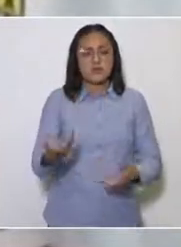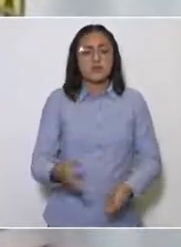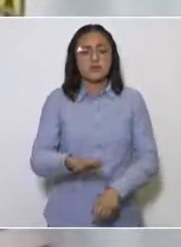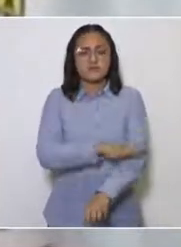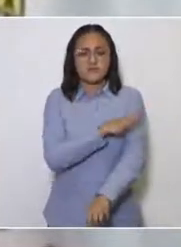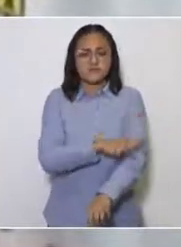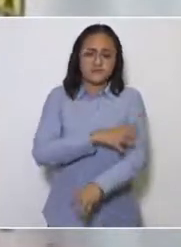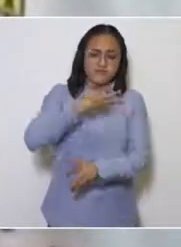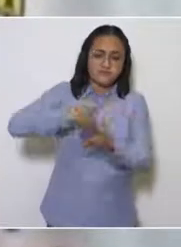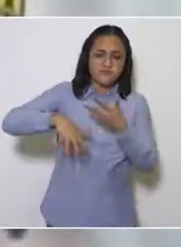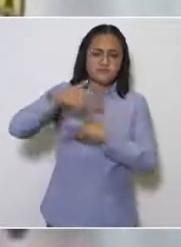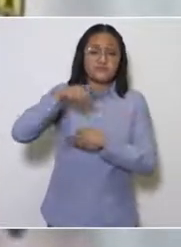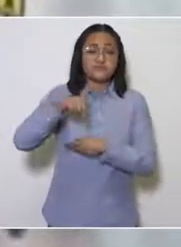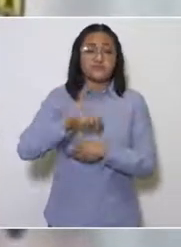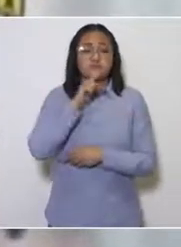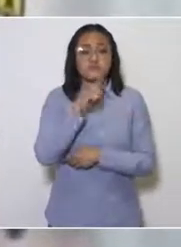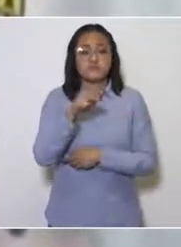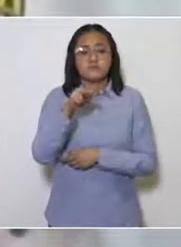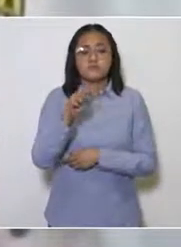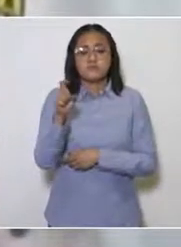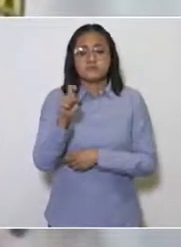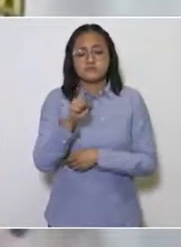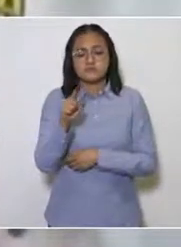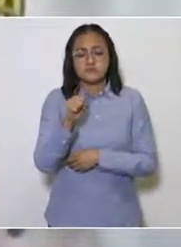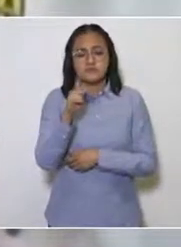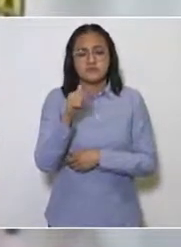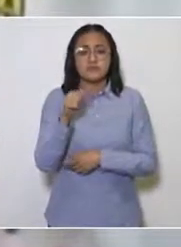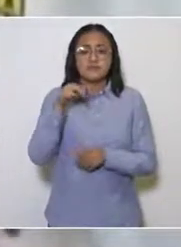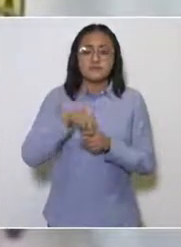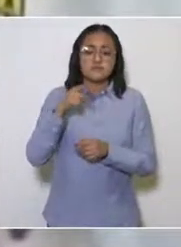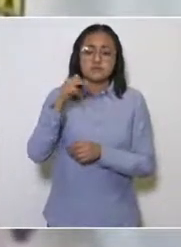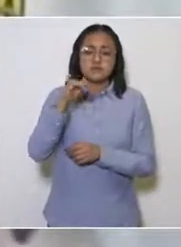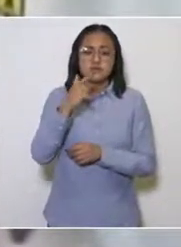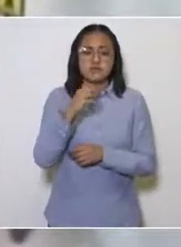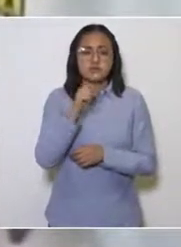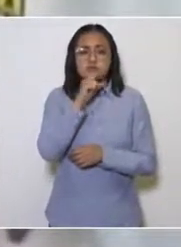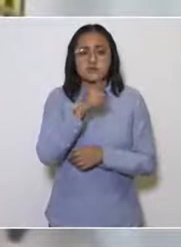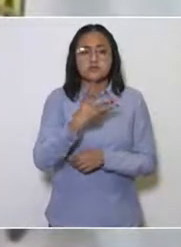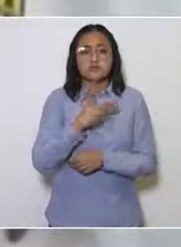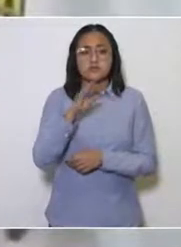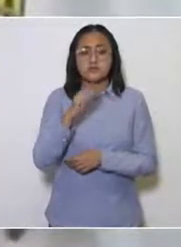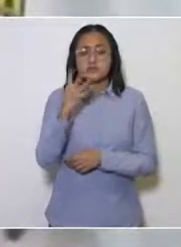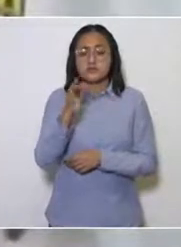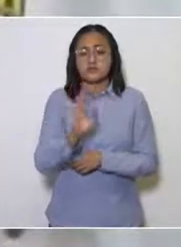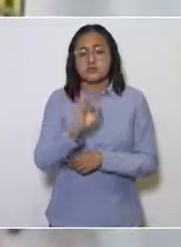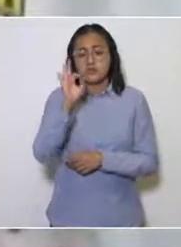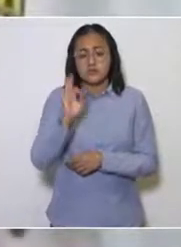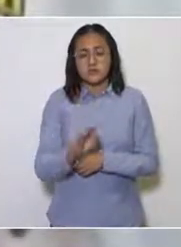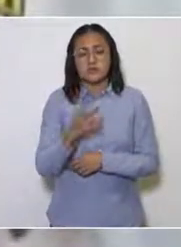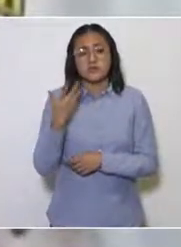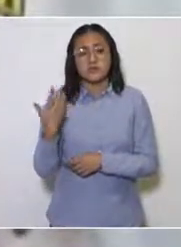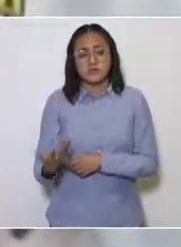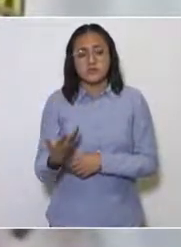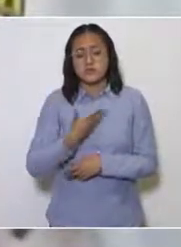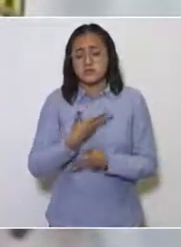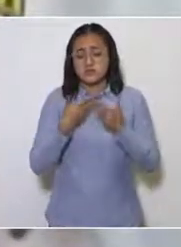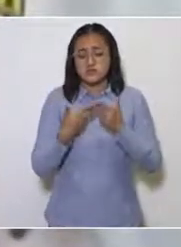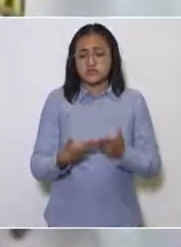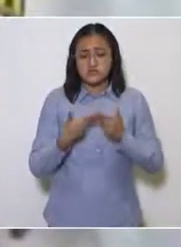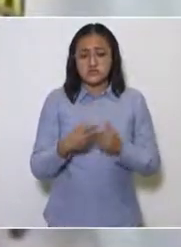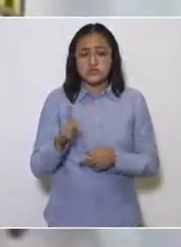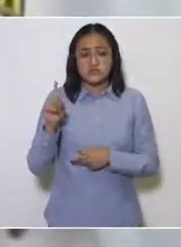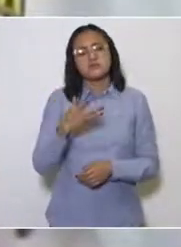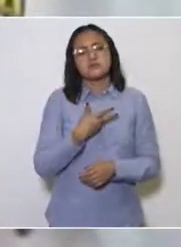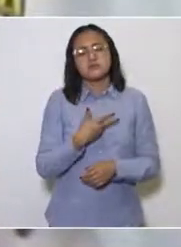energía eléctrica. La presa de Nexapa, que está en Huauchinango también, está en el 94% de su